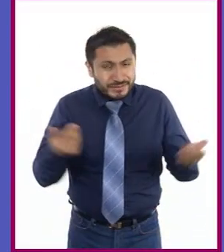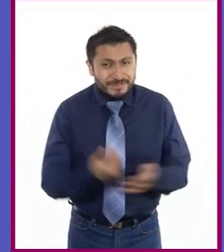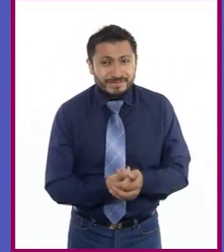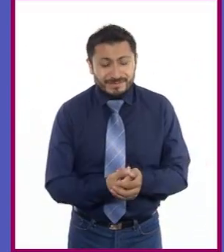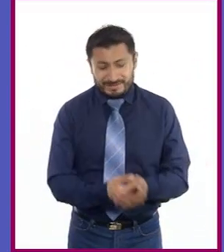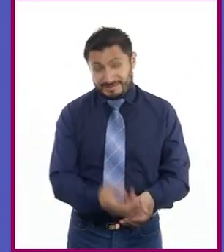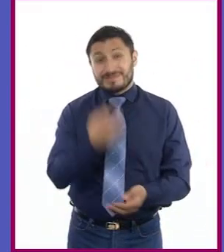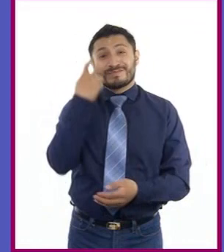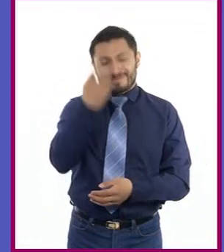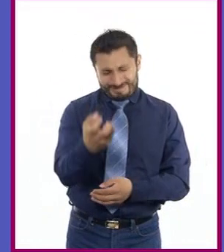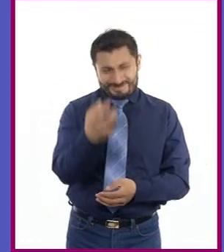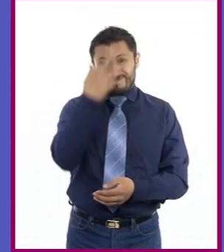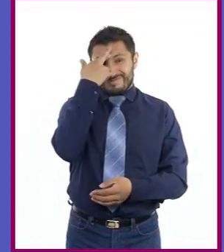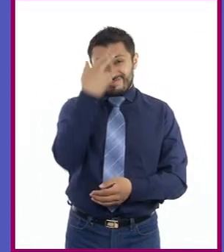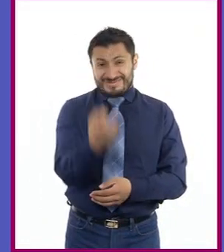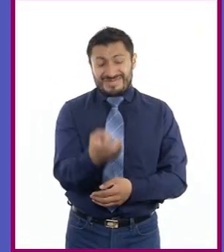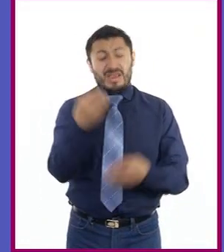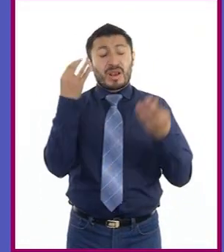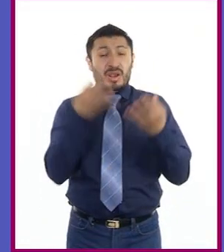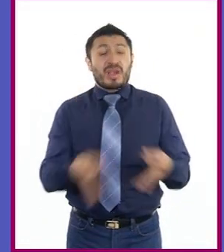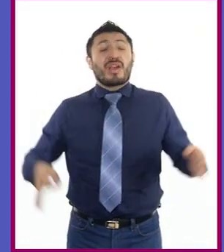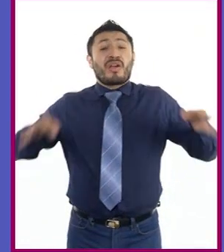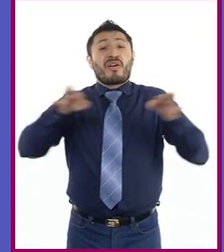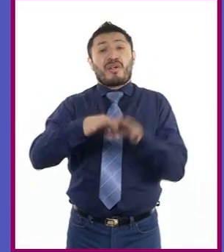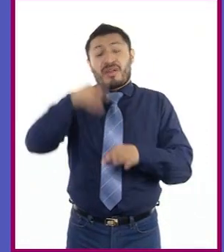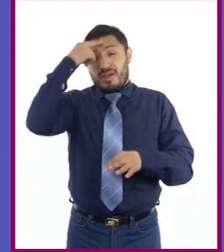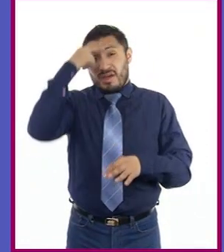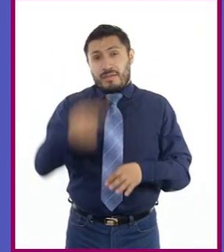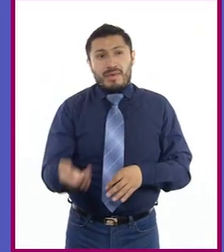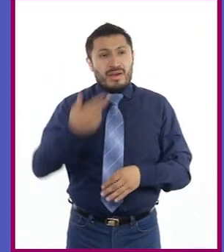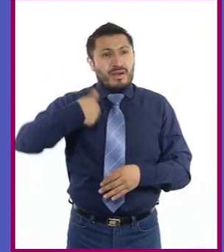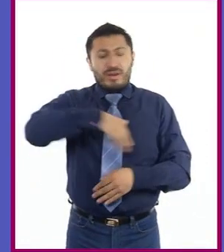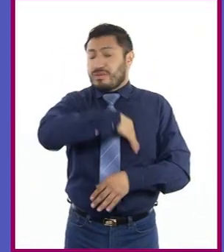es razón harto poderosa para detenernos.